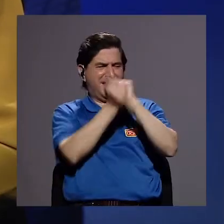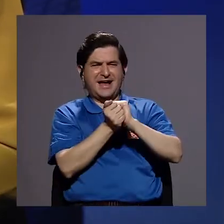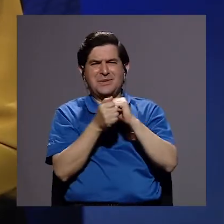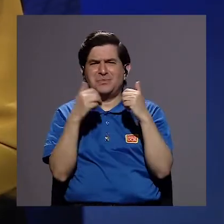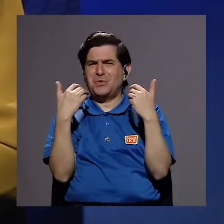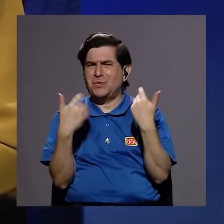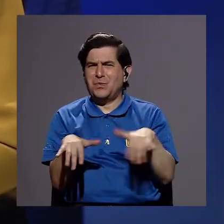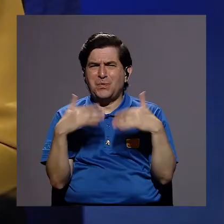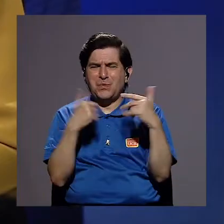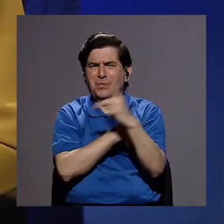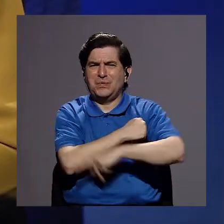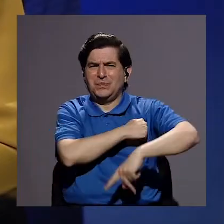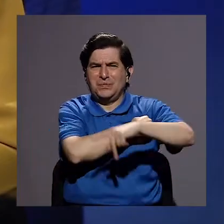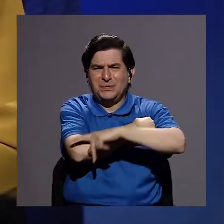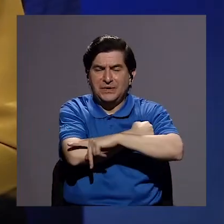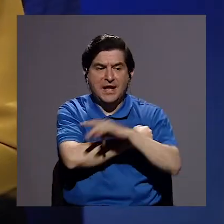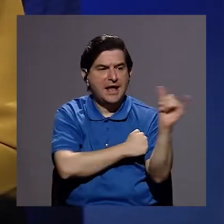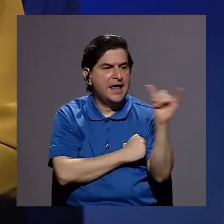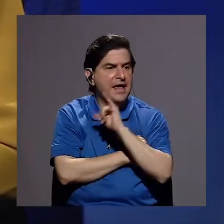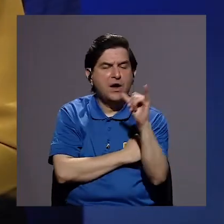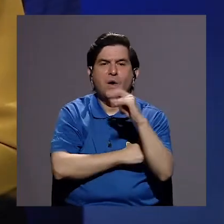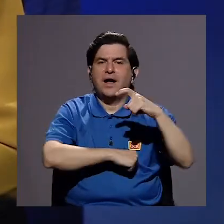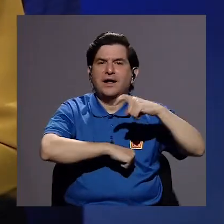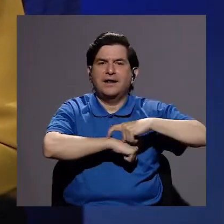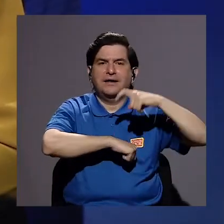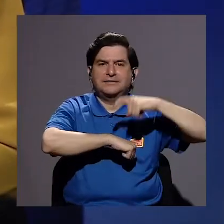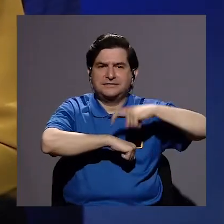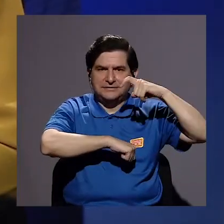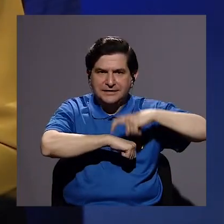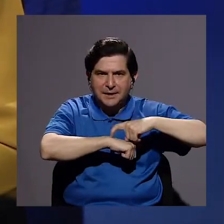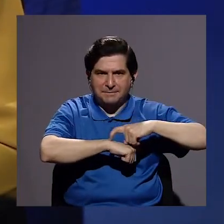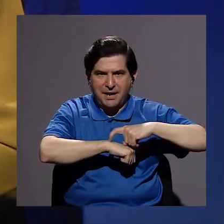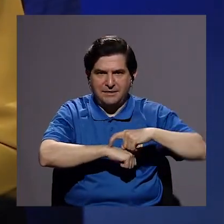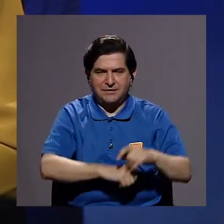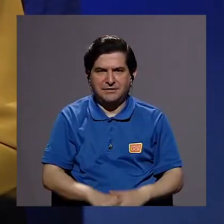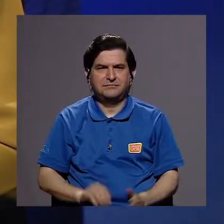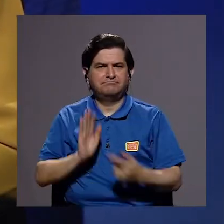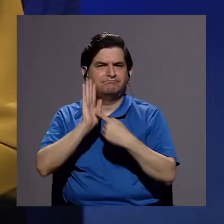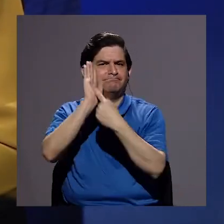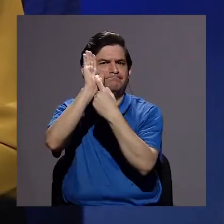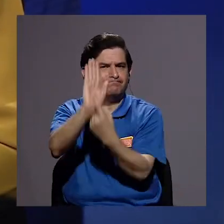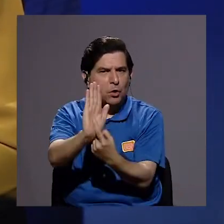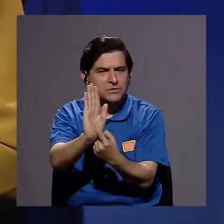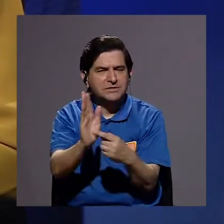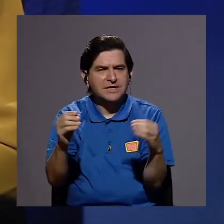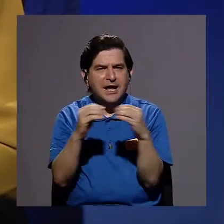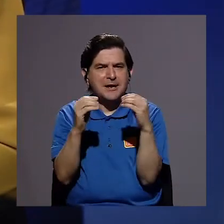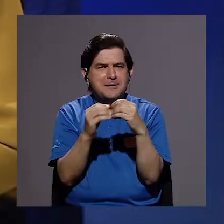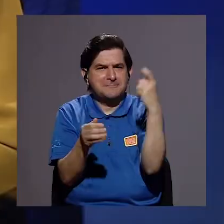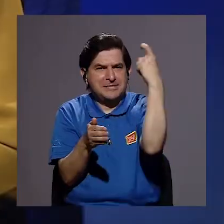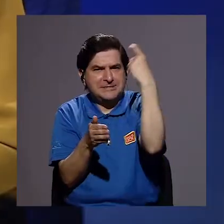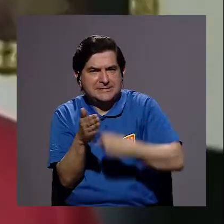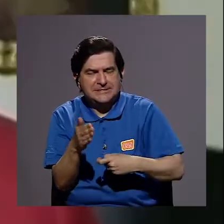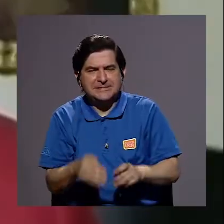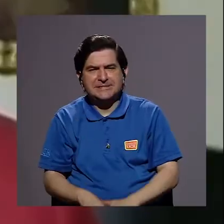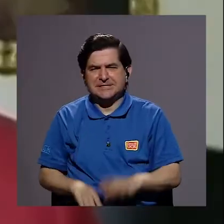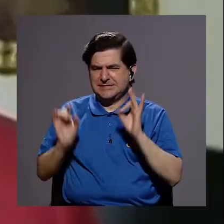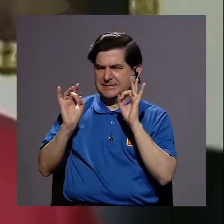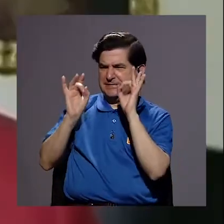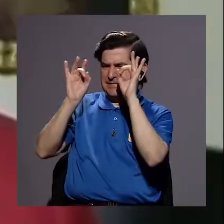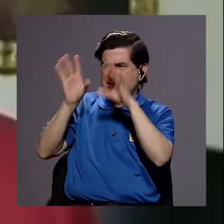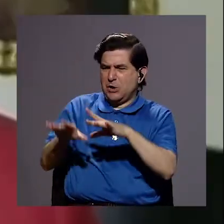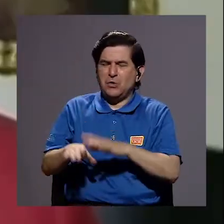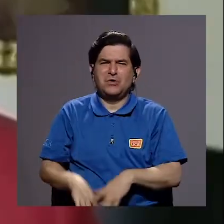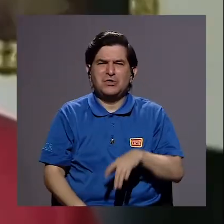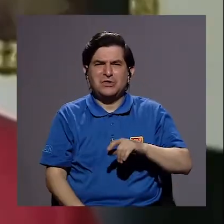cambios convulsos en el país y también la etapa en donde se manifestaba con mayor rigor el sexismo